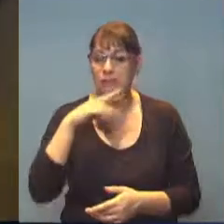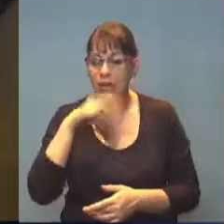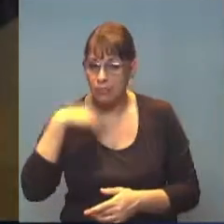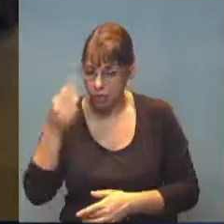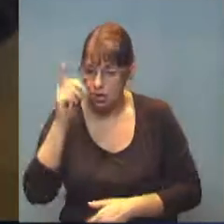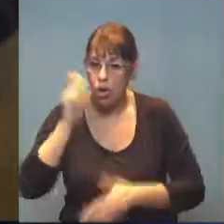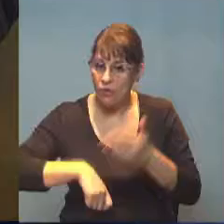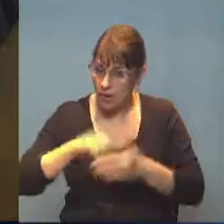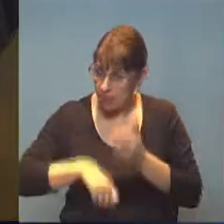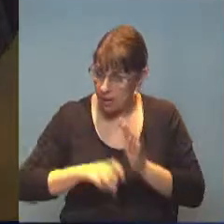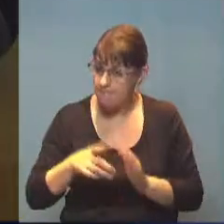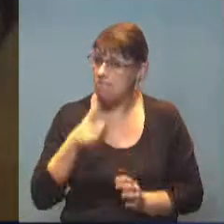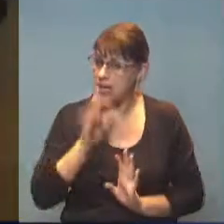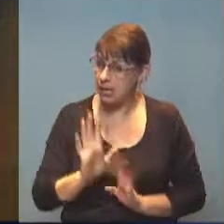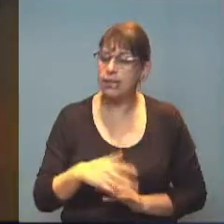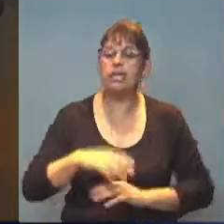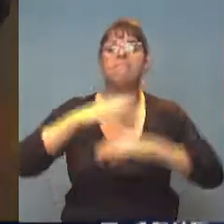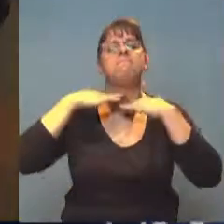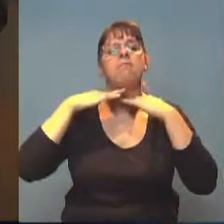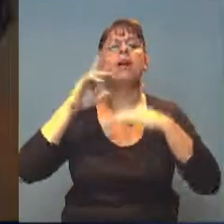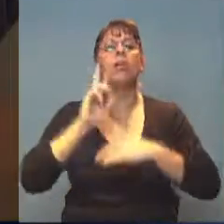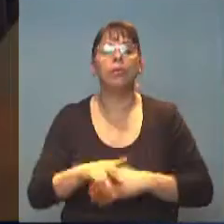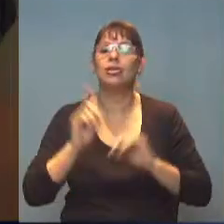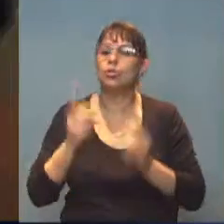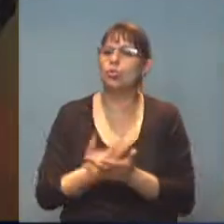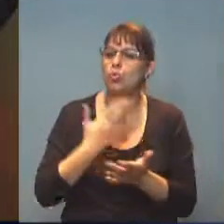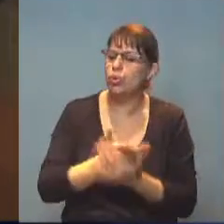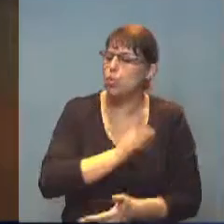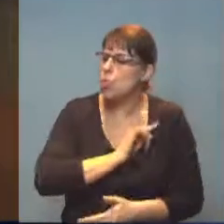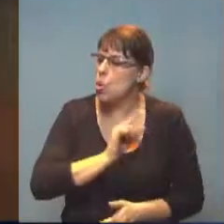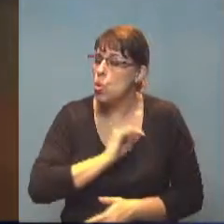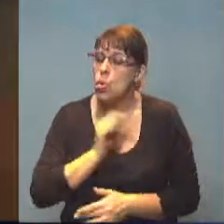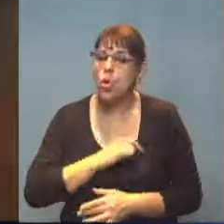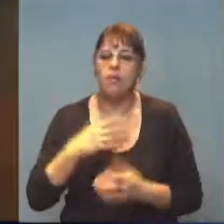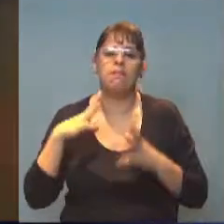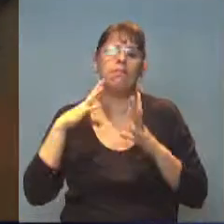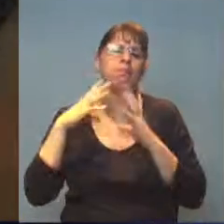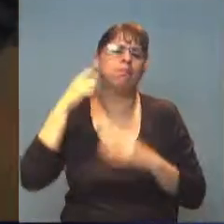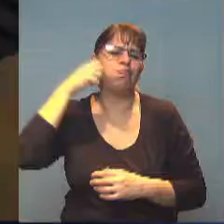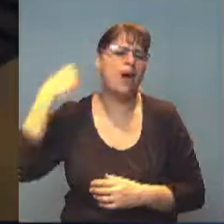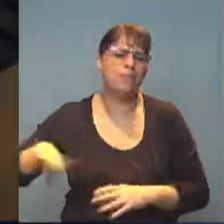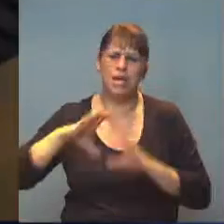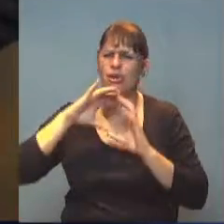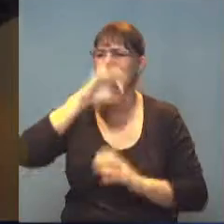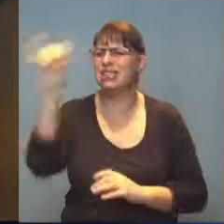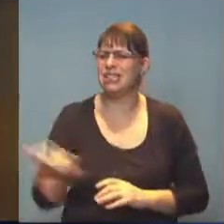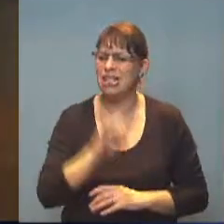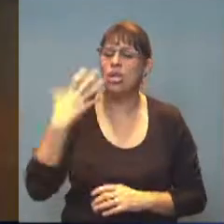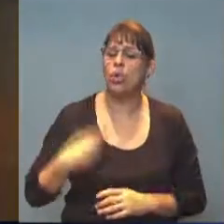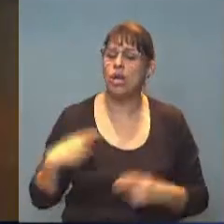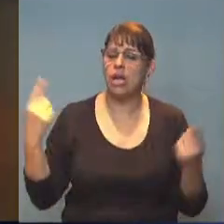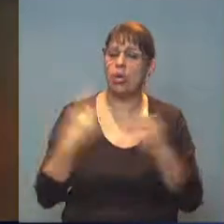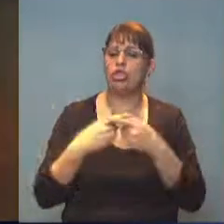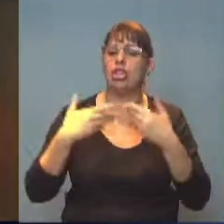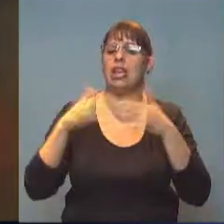su contrato. Lo vio desde el palco. En realidad lo sufrió, lo padeció. Papelonazo internacional de Huracán ante